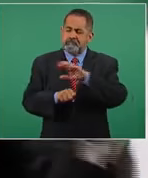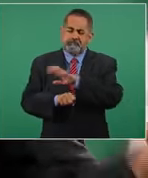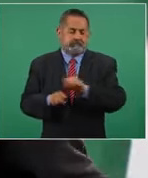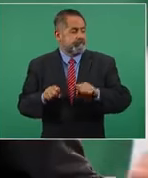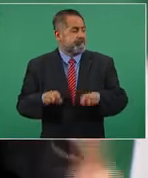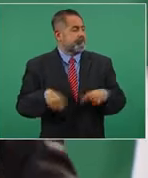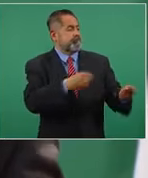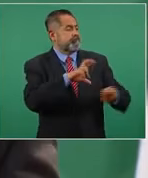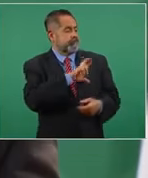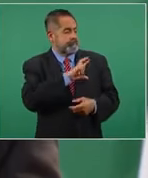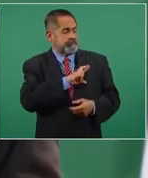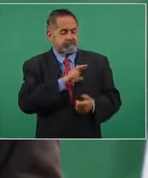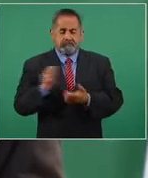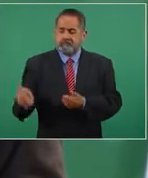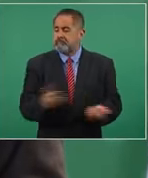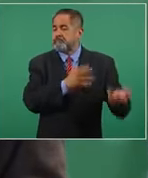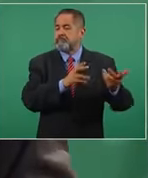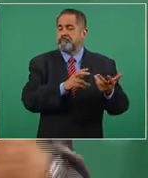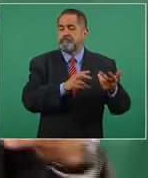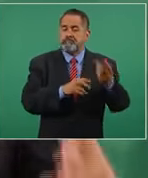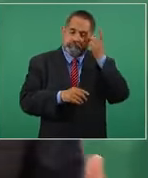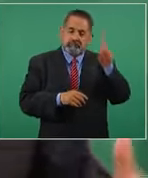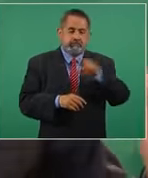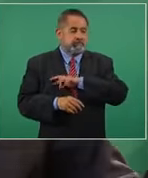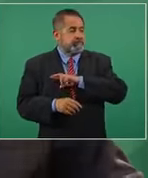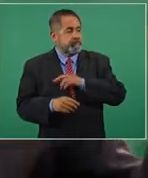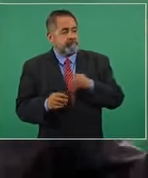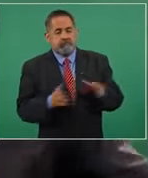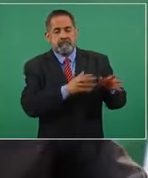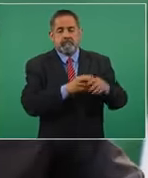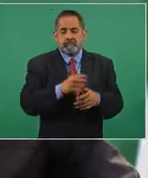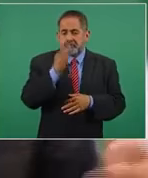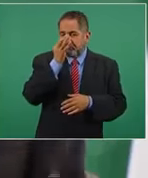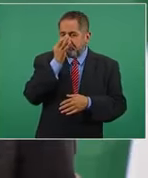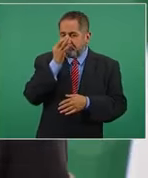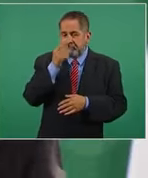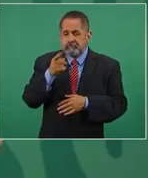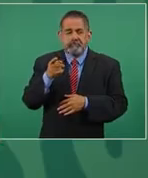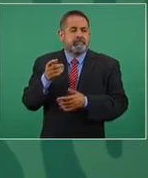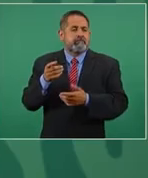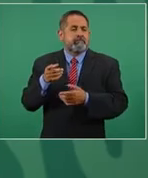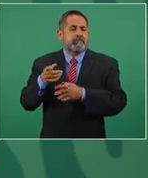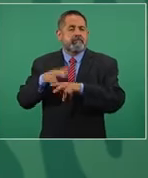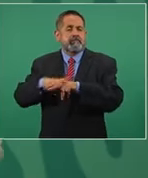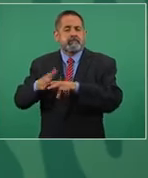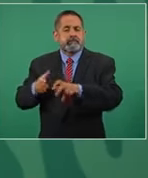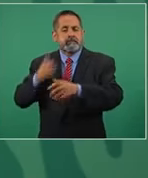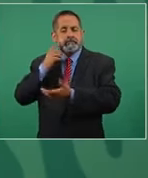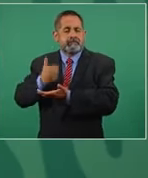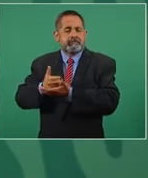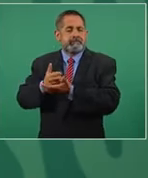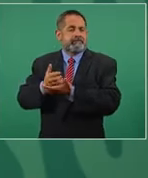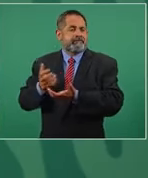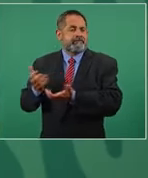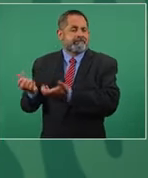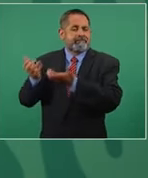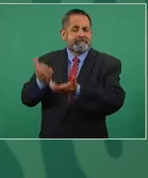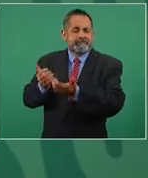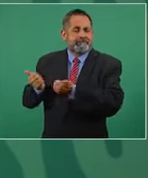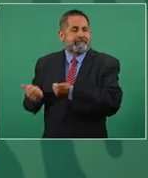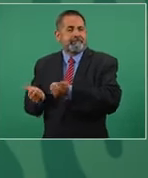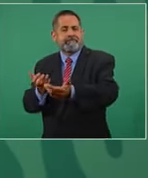todos los ferrocarriles y nada más quedaron los de carga. Desaparecieron los trenes